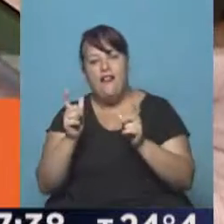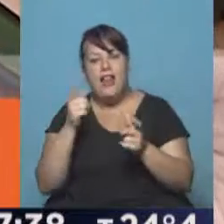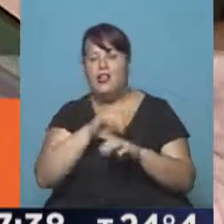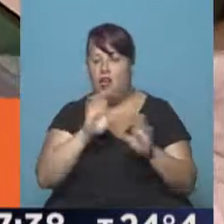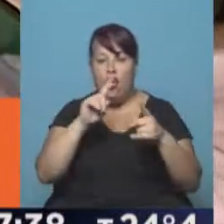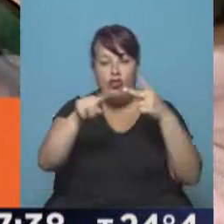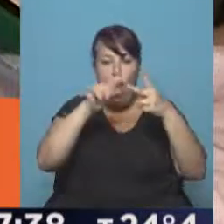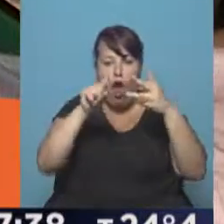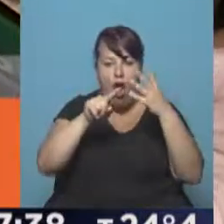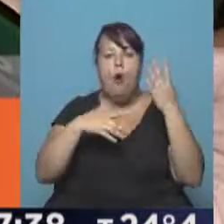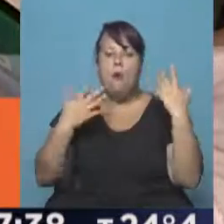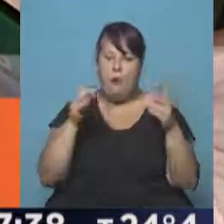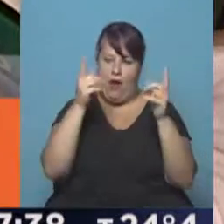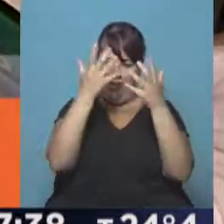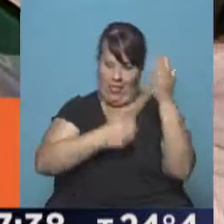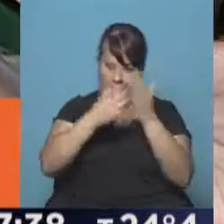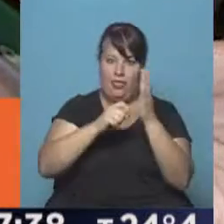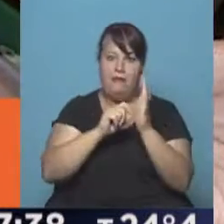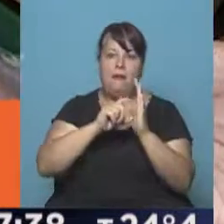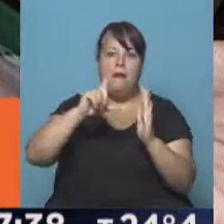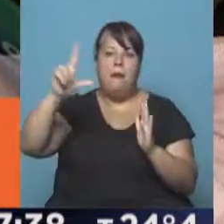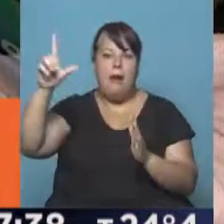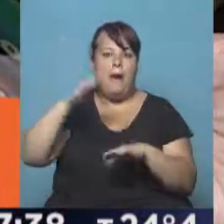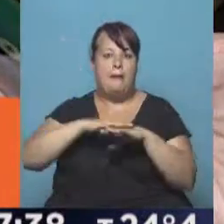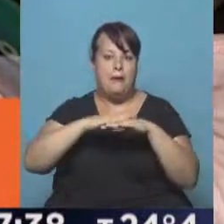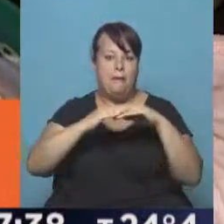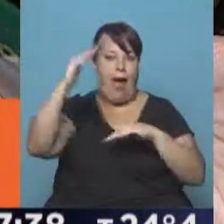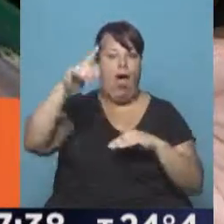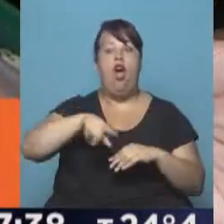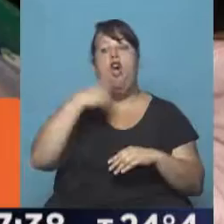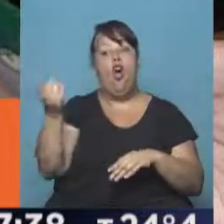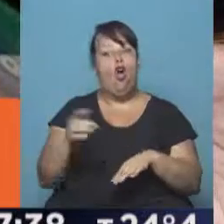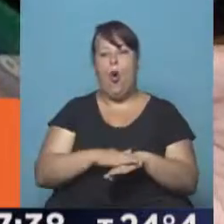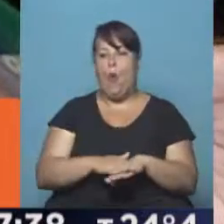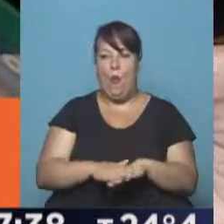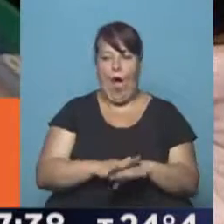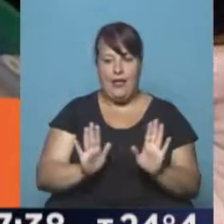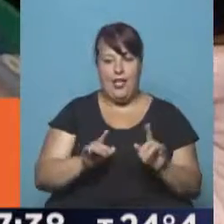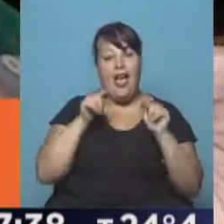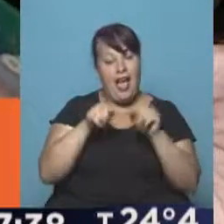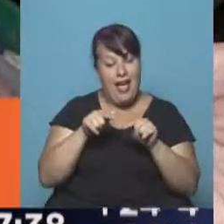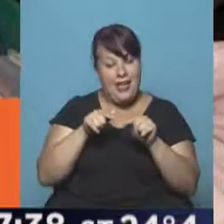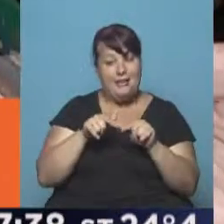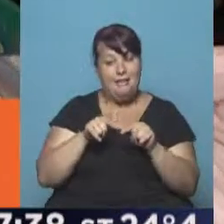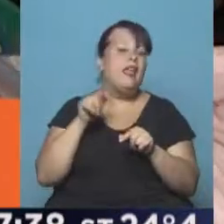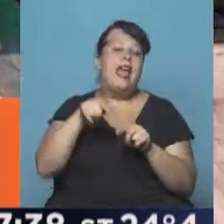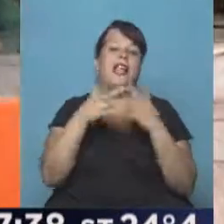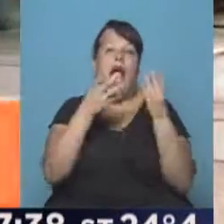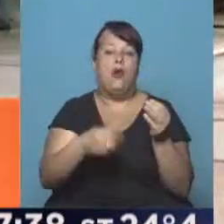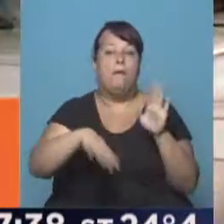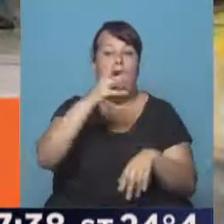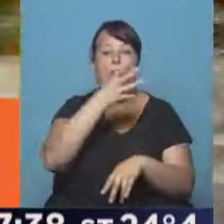sentido. Eso lo puede deducir, entonces se aumenta el mínimo imponible. Lo otro es lo básico. Entonces de ahí... Esto beneficia a más